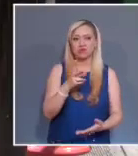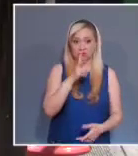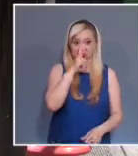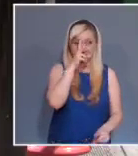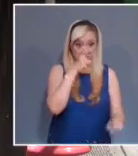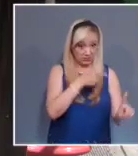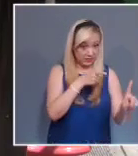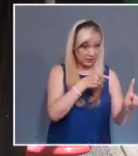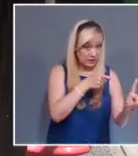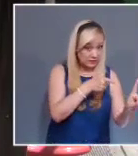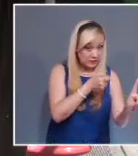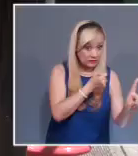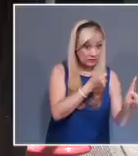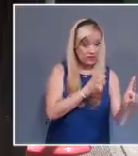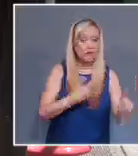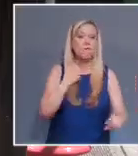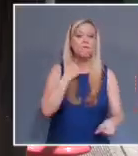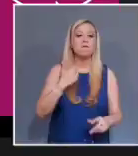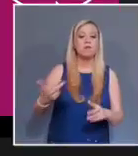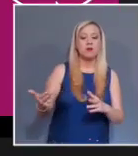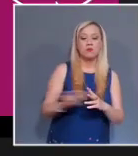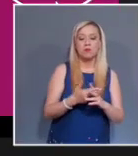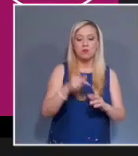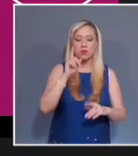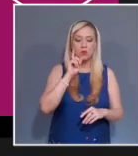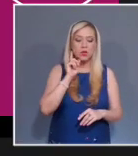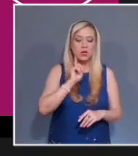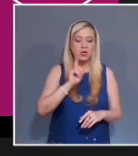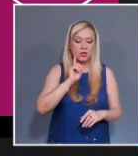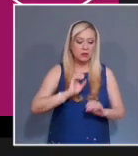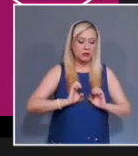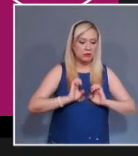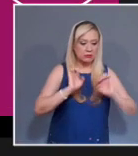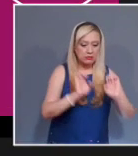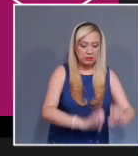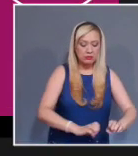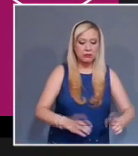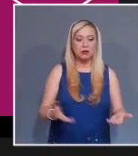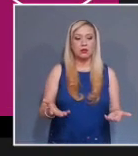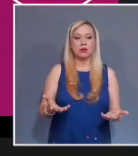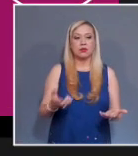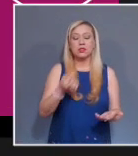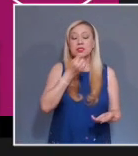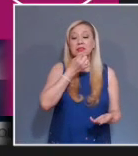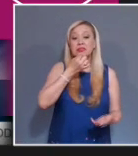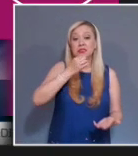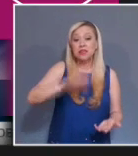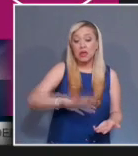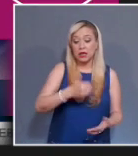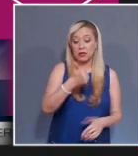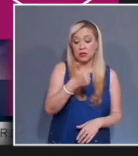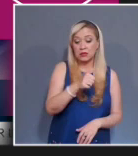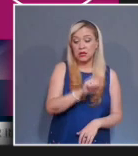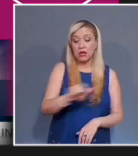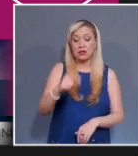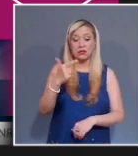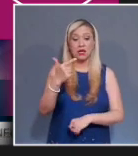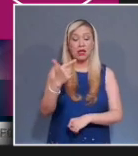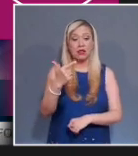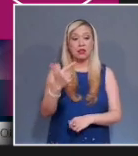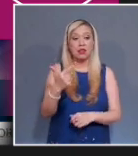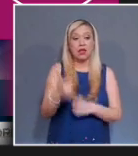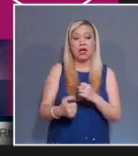lesiones, corrupción y trata de menores. El feminicidio de 6 a 7, es decir, aquellas circunstancias en las que